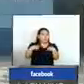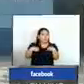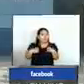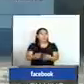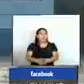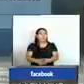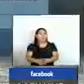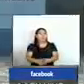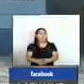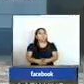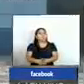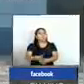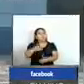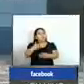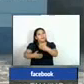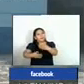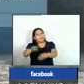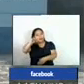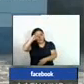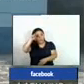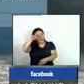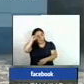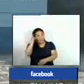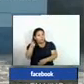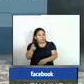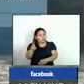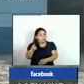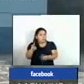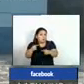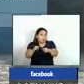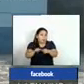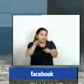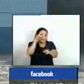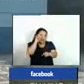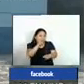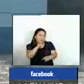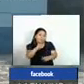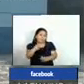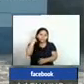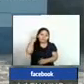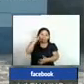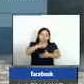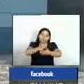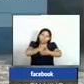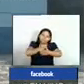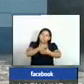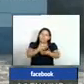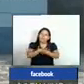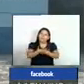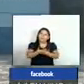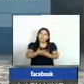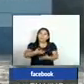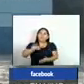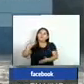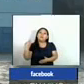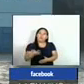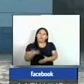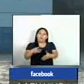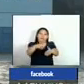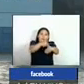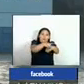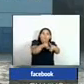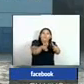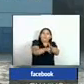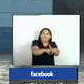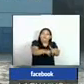hay mucho por hacer pero creo yo que el tema de la voluntad es un tema vital es decir se tiene que tener diputados